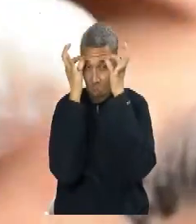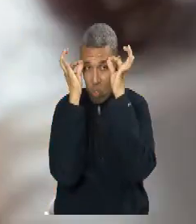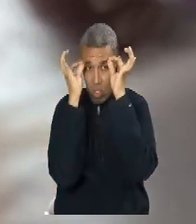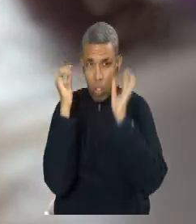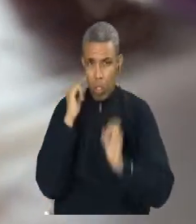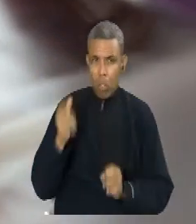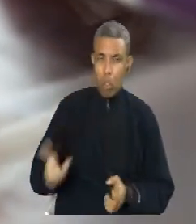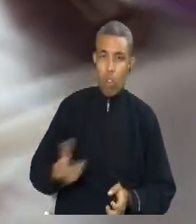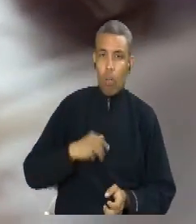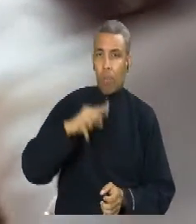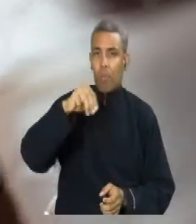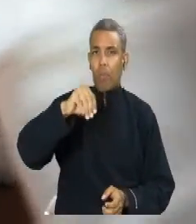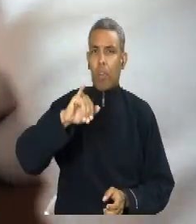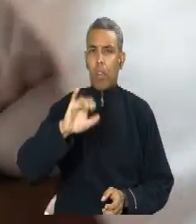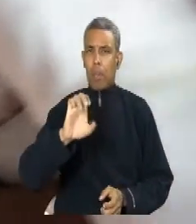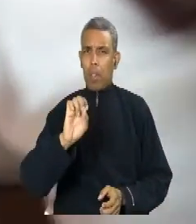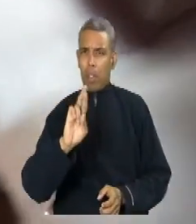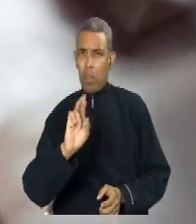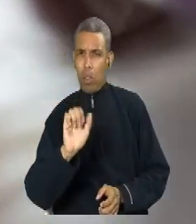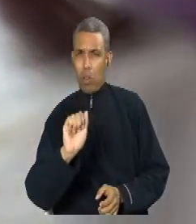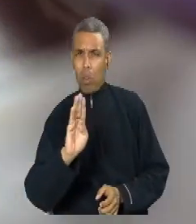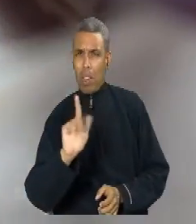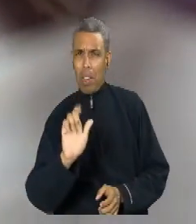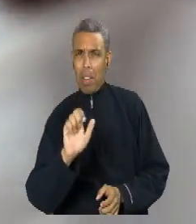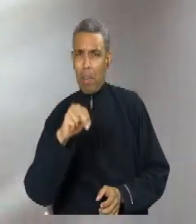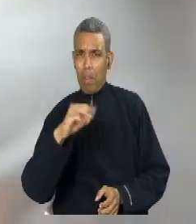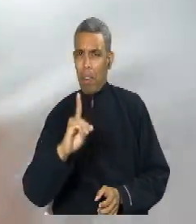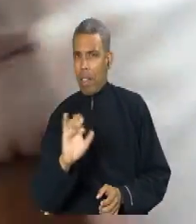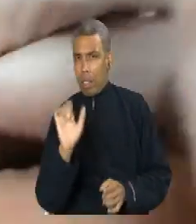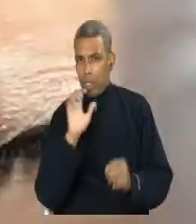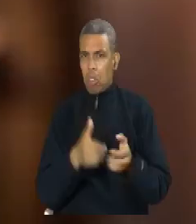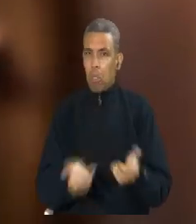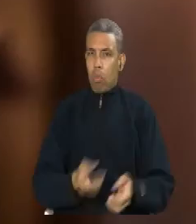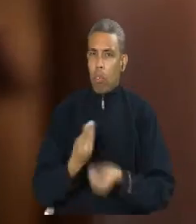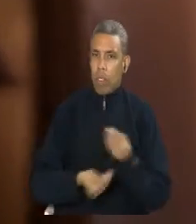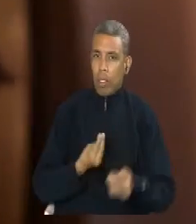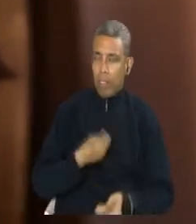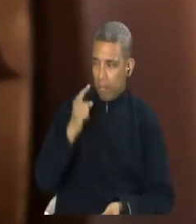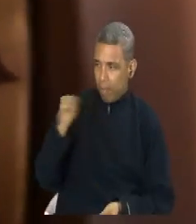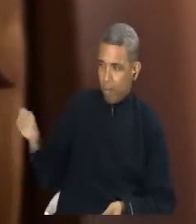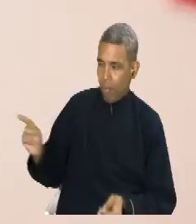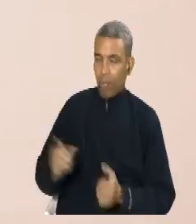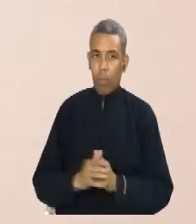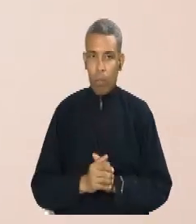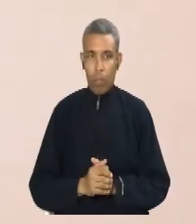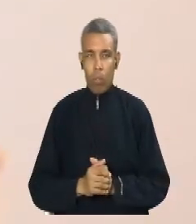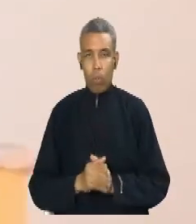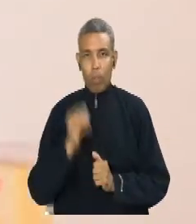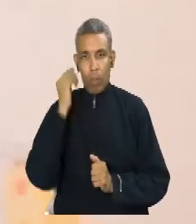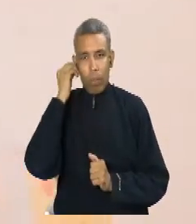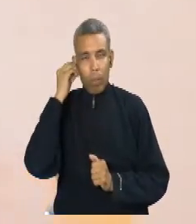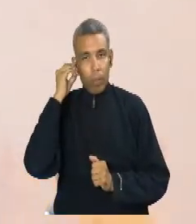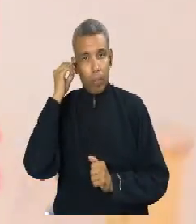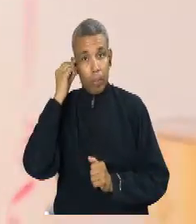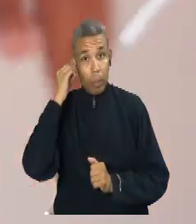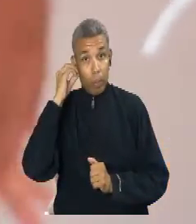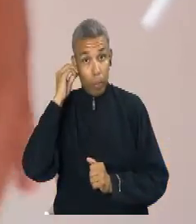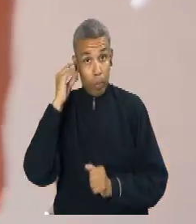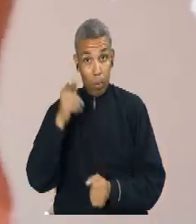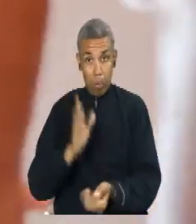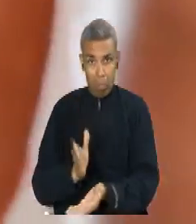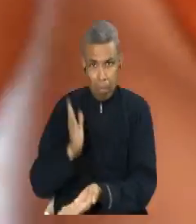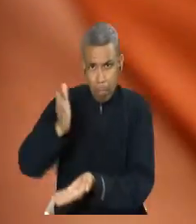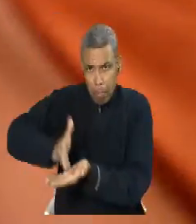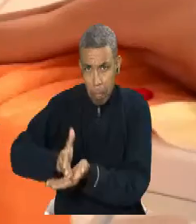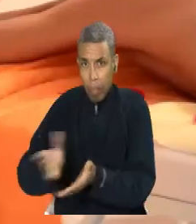cejas pelo a pelo cejas 3d y 6-3 en estas instalaciones usted podrá disfrutar de espacios únicos y momentos de